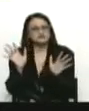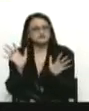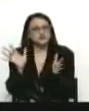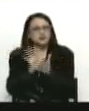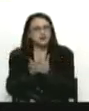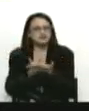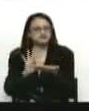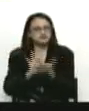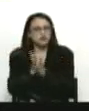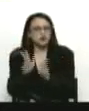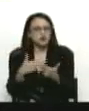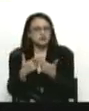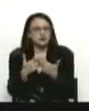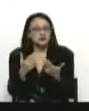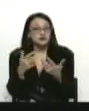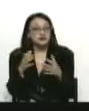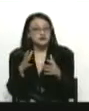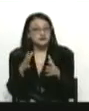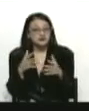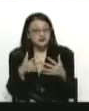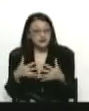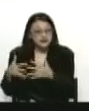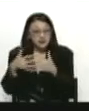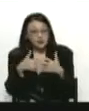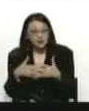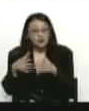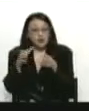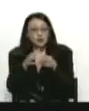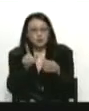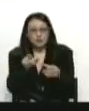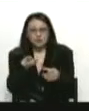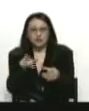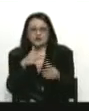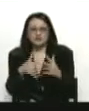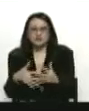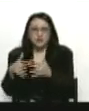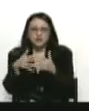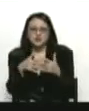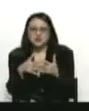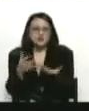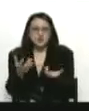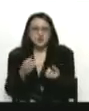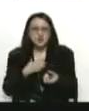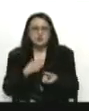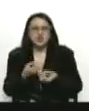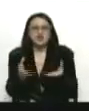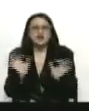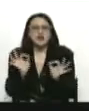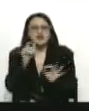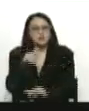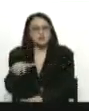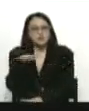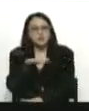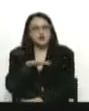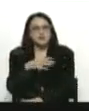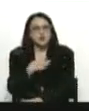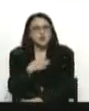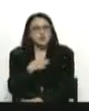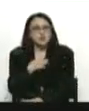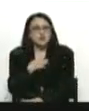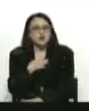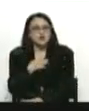agotado. El imperio estadounidense y las oligarquías neoliberales no tienen nada que ofrecerle a los pueblos, nada, pero nada es